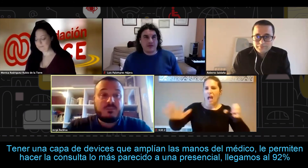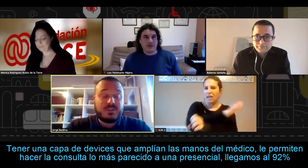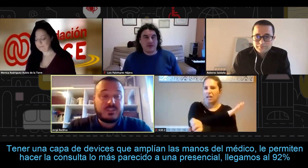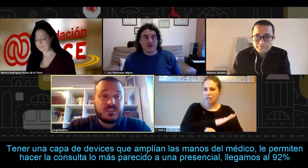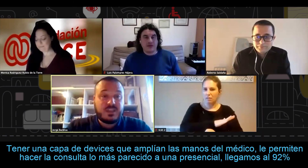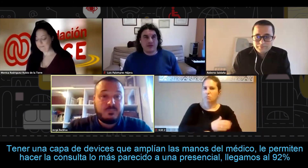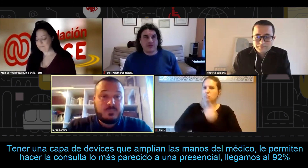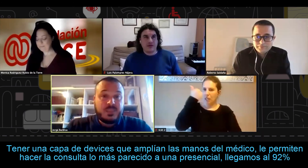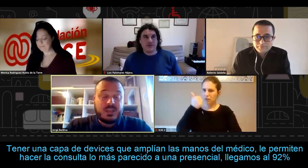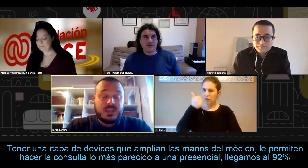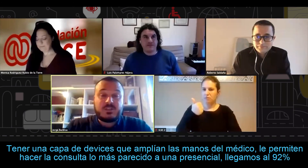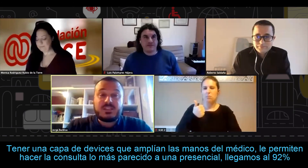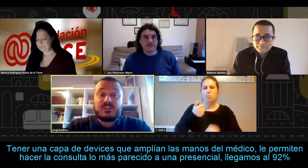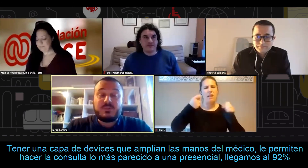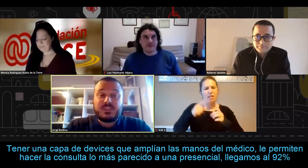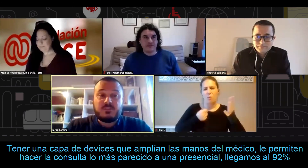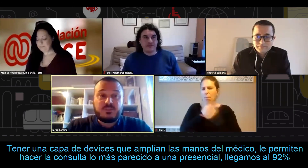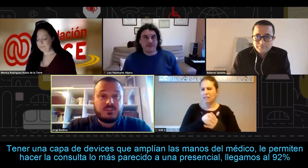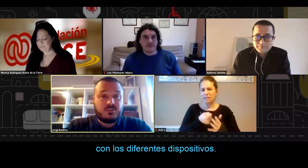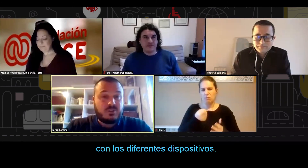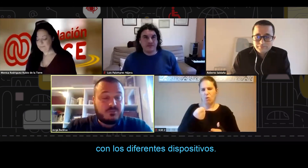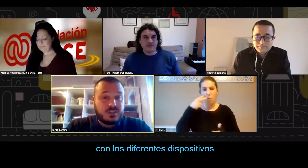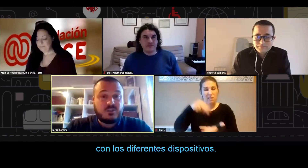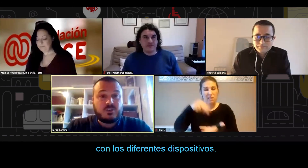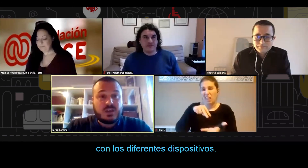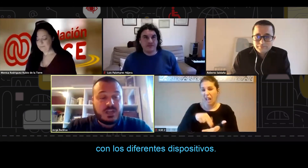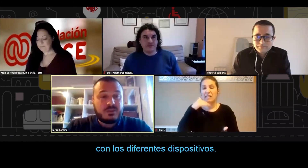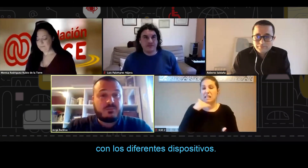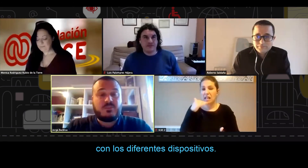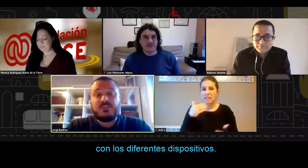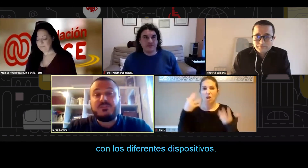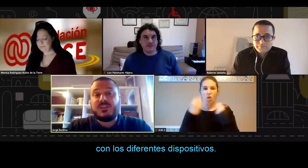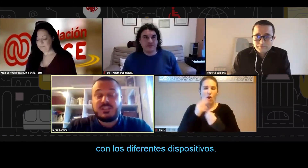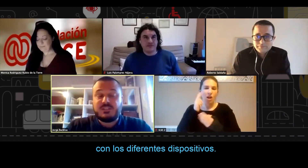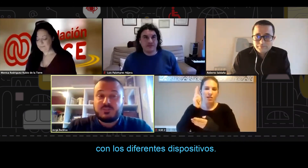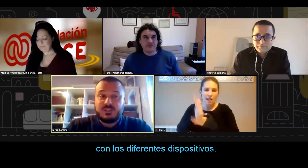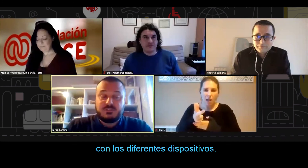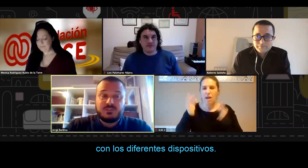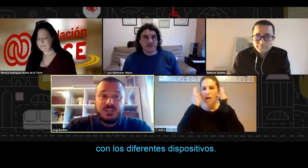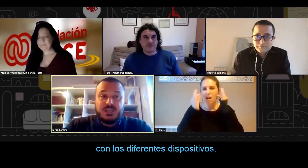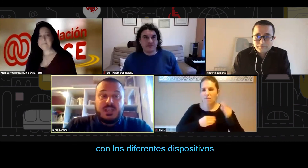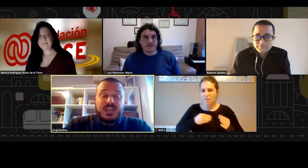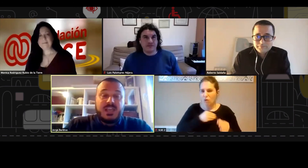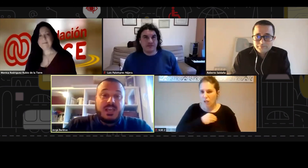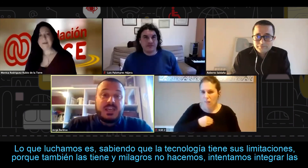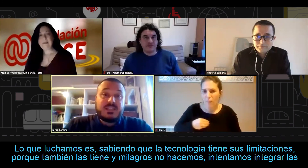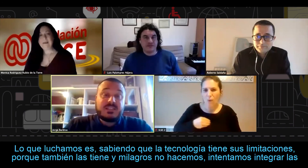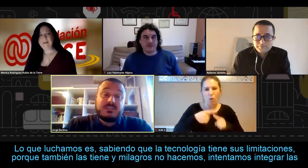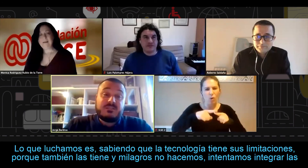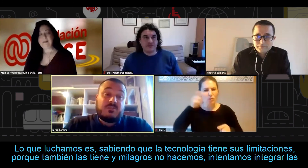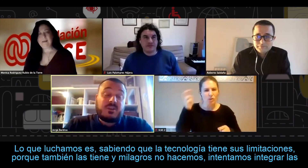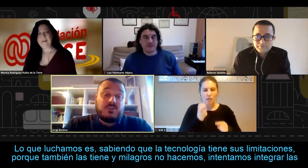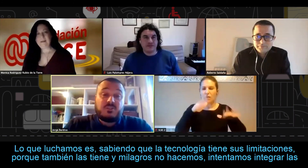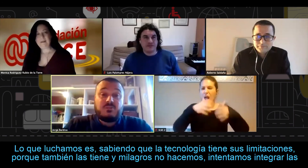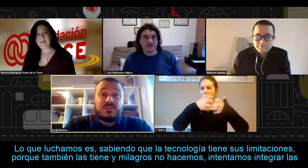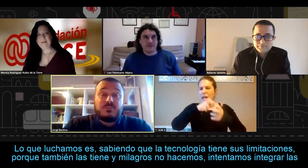una presencial, llegamos hasta ese 92%, con el ponendo, con la cámara, bueno, con los diferentes dispositivos, ¿no? Ahí es lo que